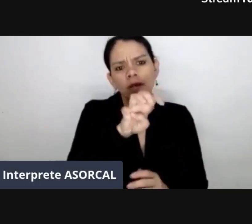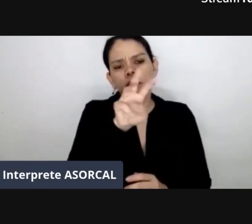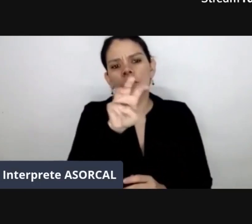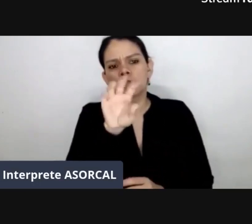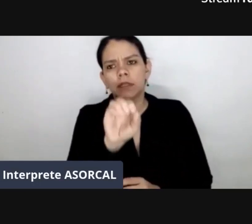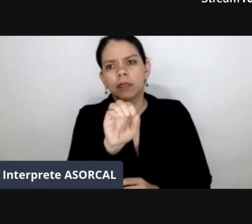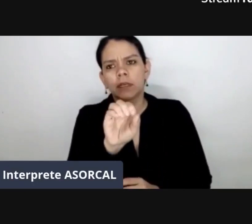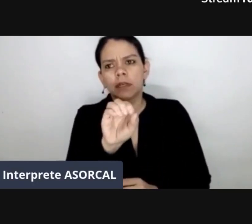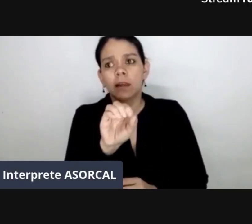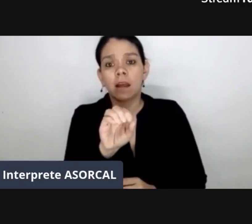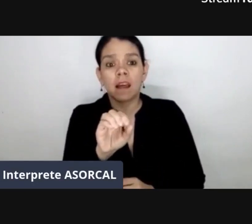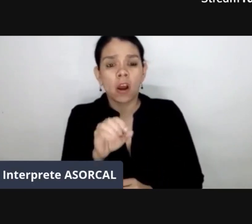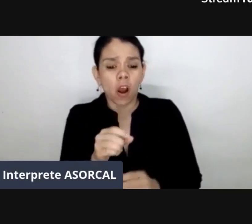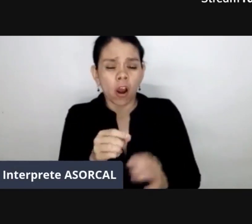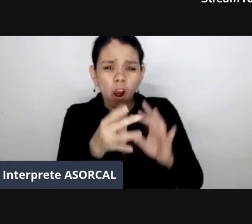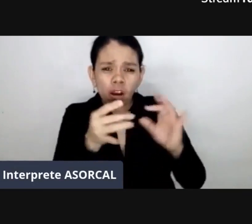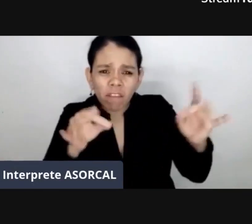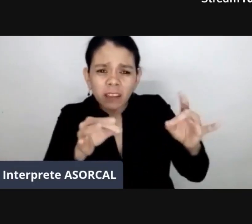fecha, etc.